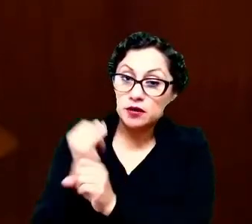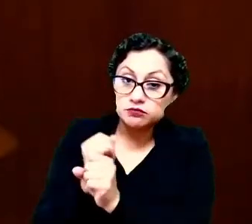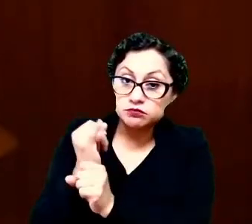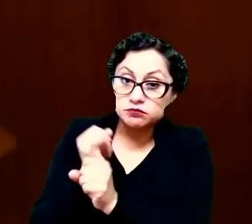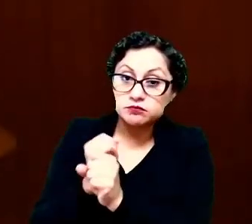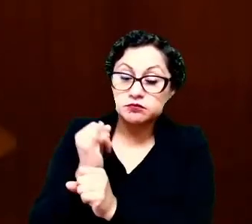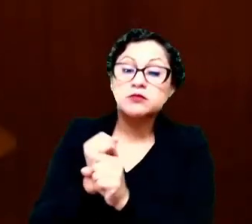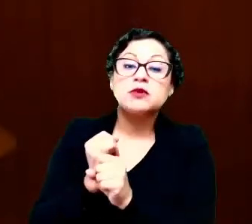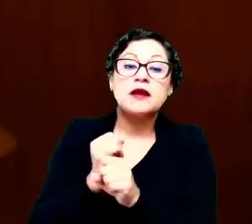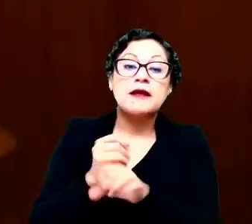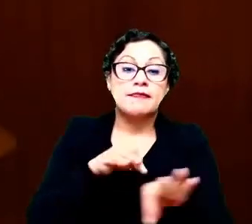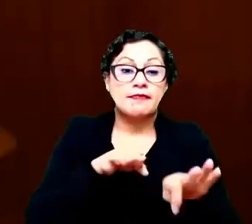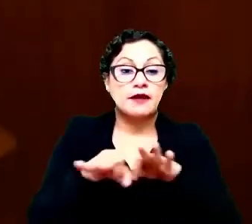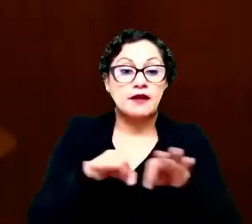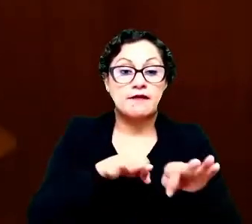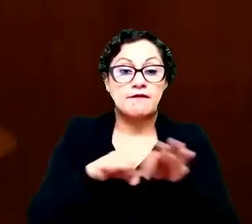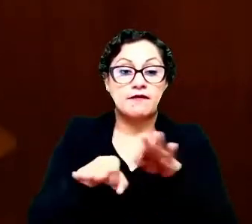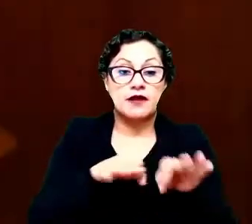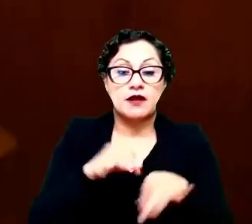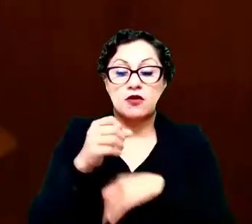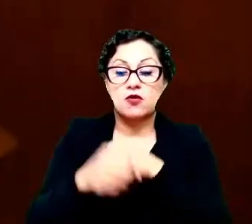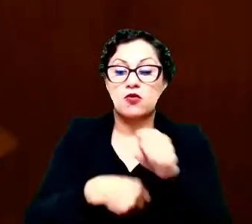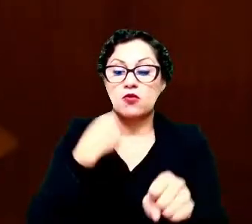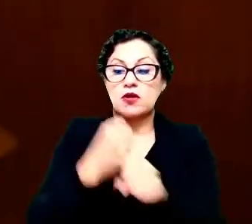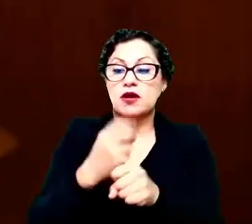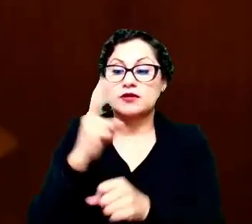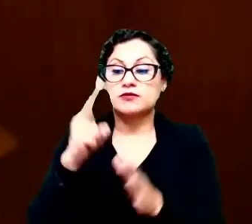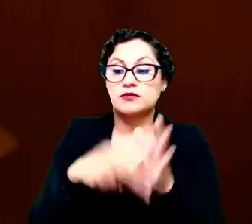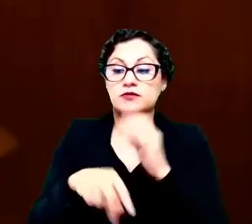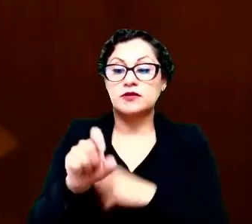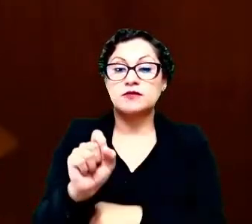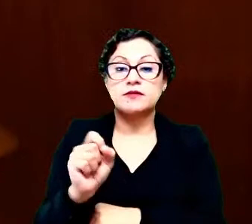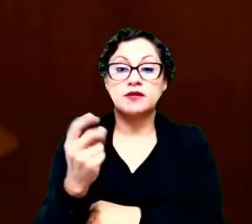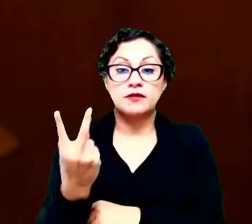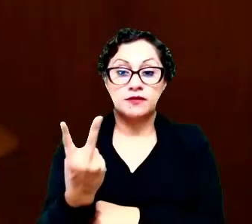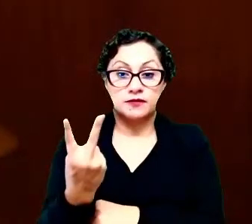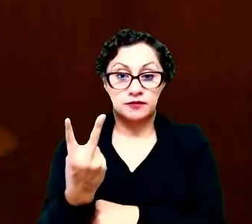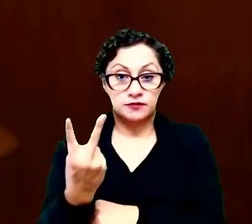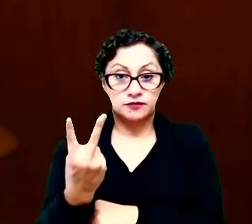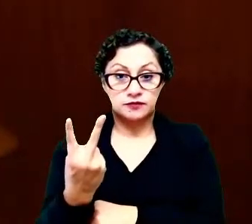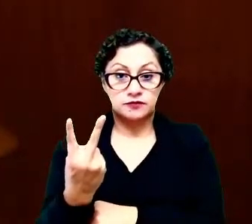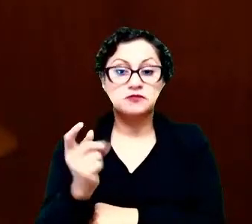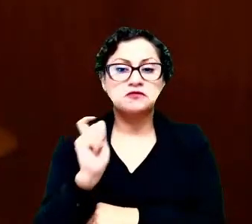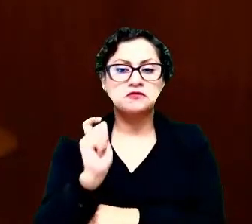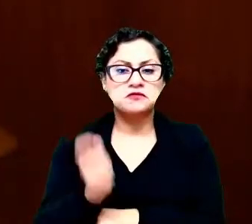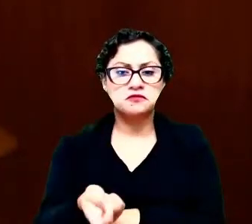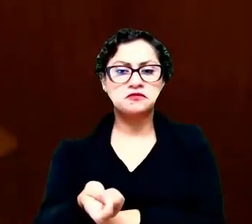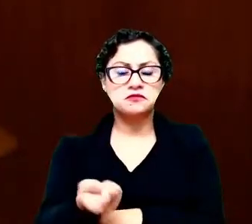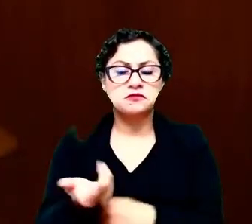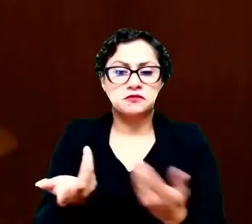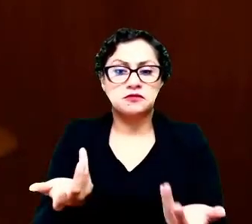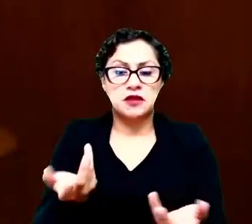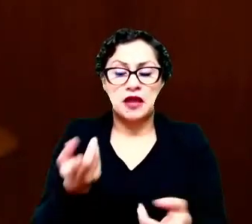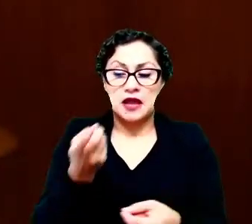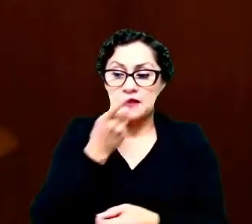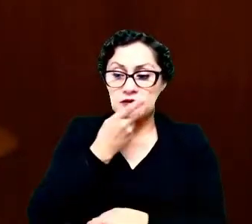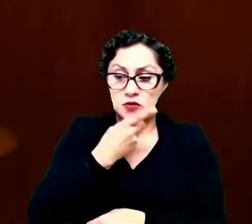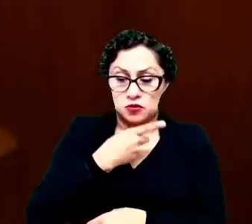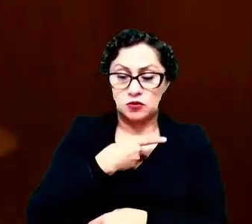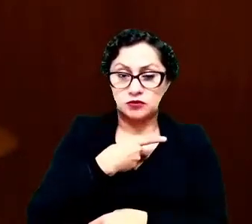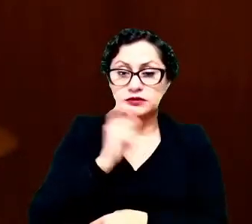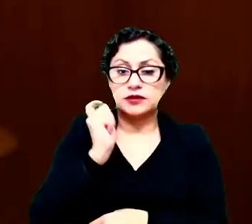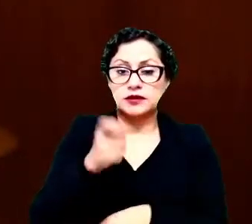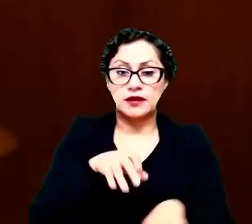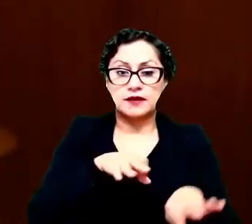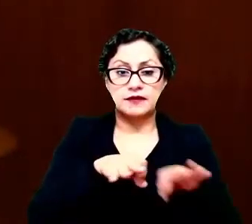de este año del 2022 donde nos informa que los empleados subordinados